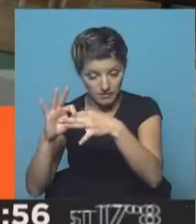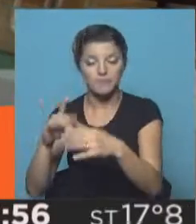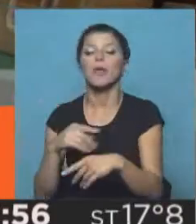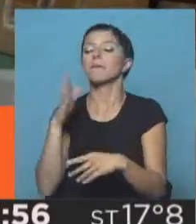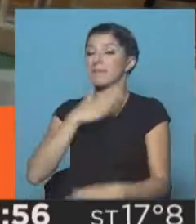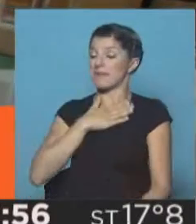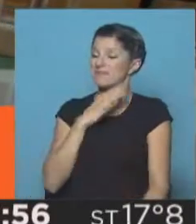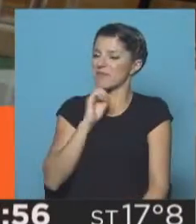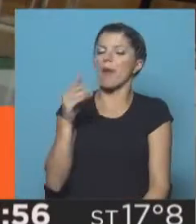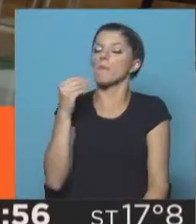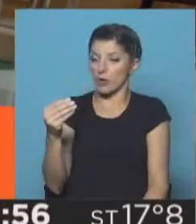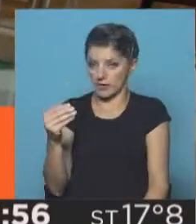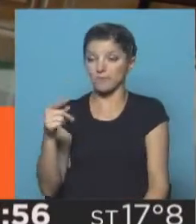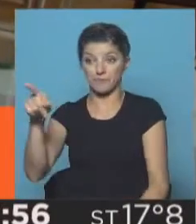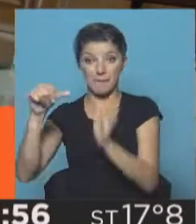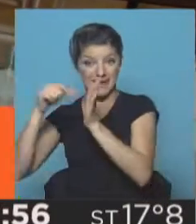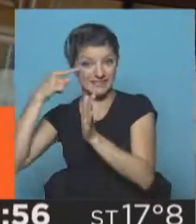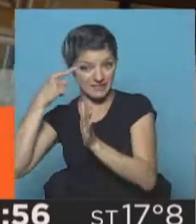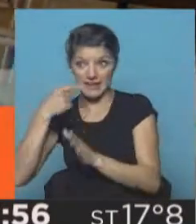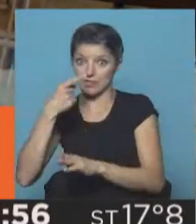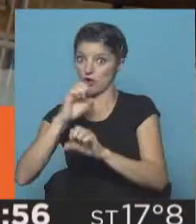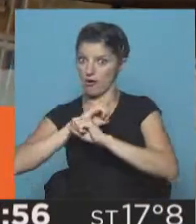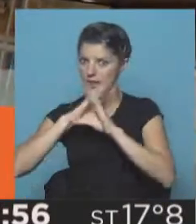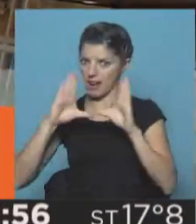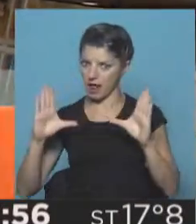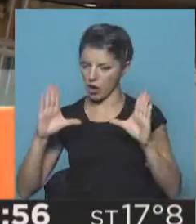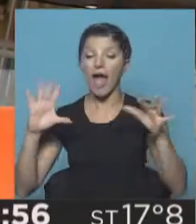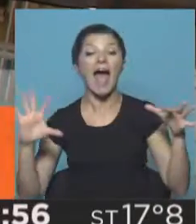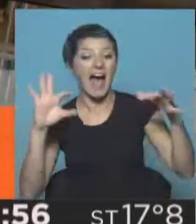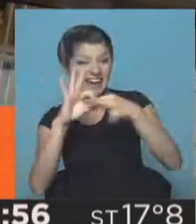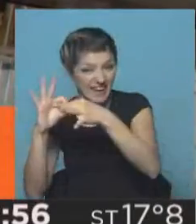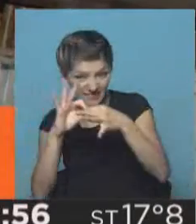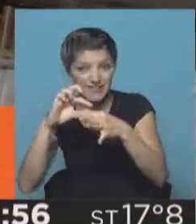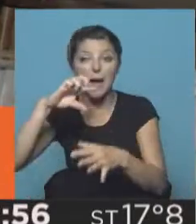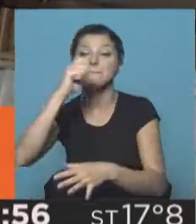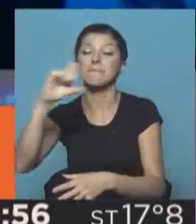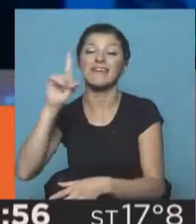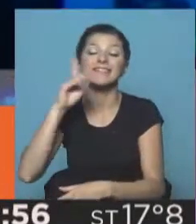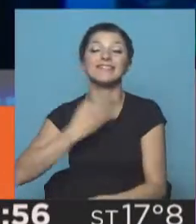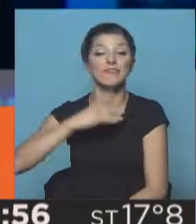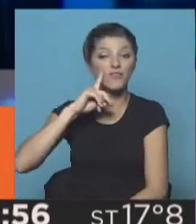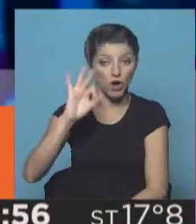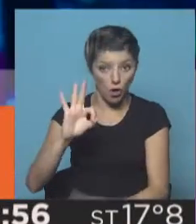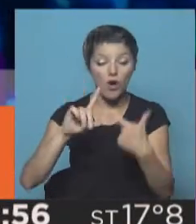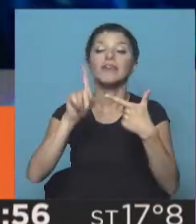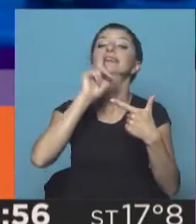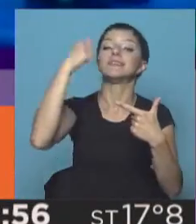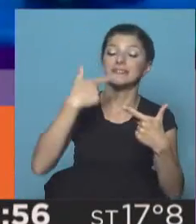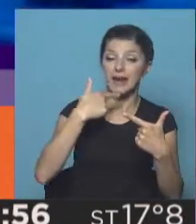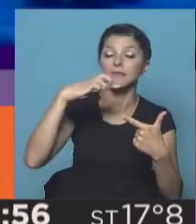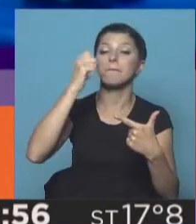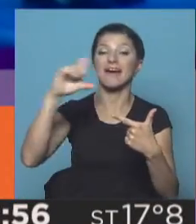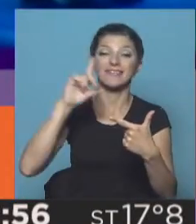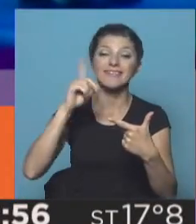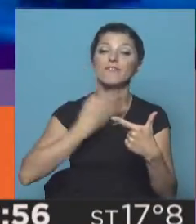qué? Porque los chinos lo han dicho muy claramente, que la Alianza del Pacífico o el Tratado Transpacífico son dispositivos